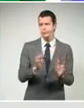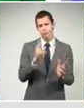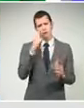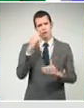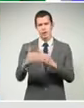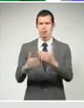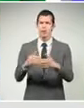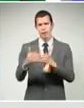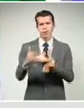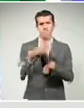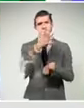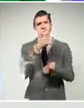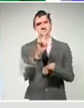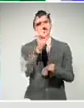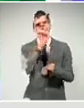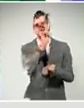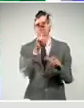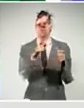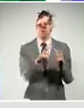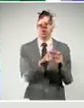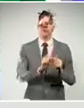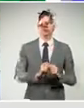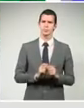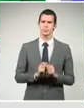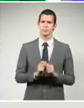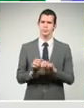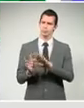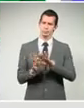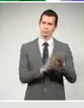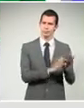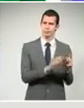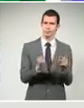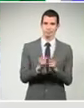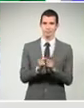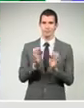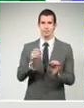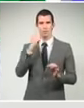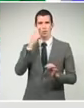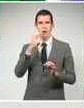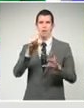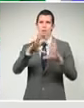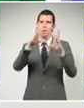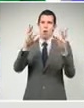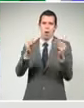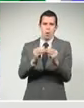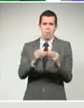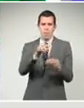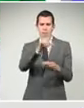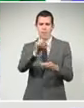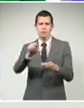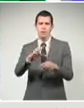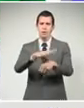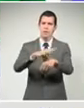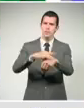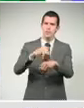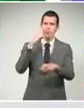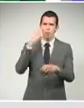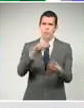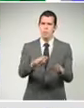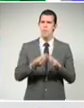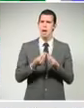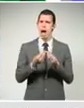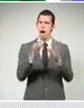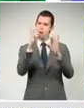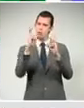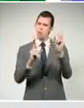autóctonos, que son los que se tienen en cuenta para calcular la tasa de incidencia de casos confirmados